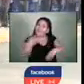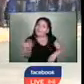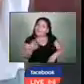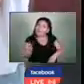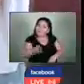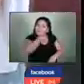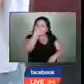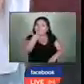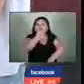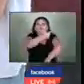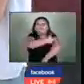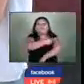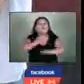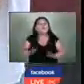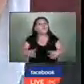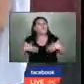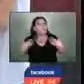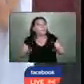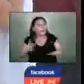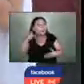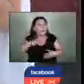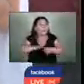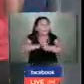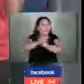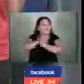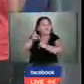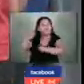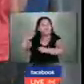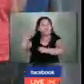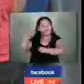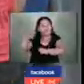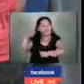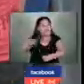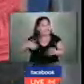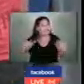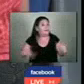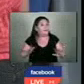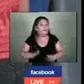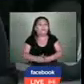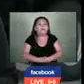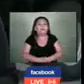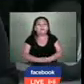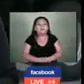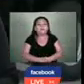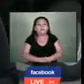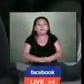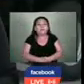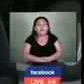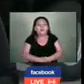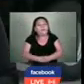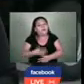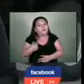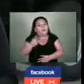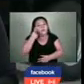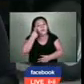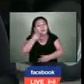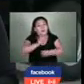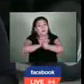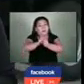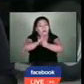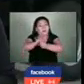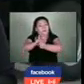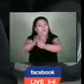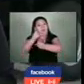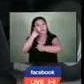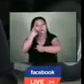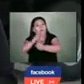vacunarse, sobre todo ahora que la variante Delta circula en el país. Hemos observado cómo este virus está teniendo